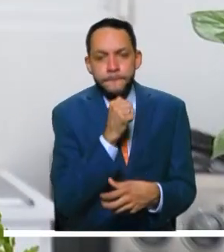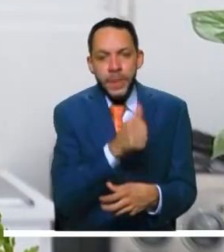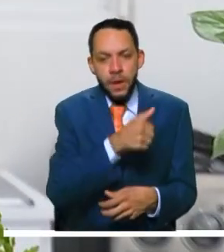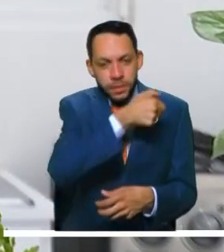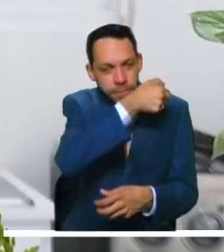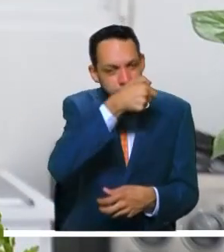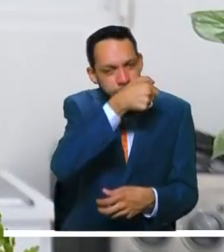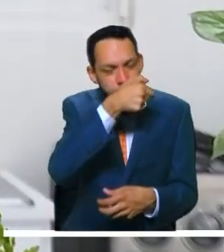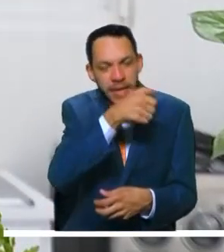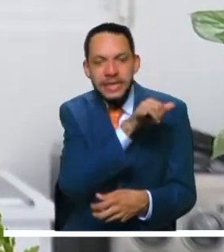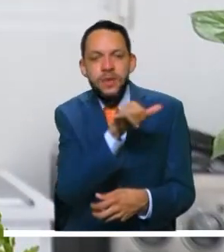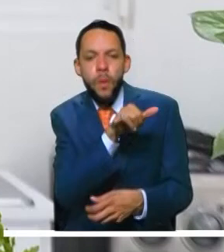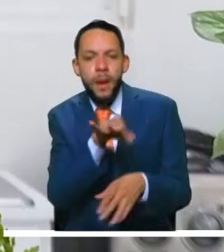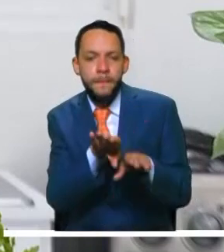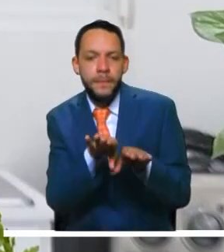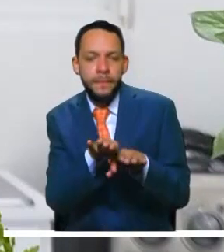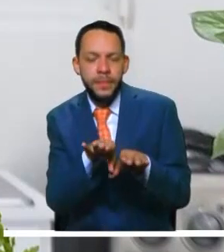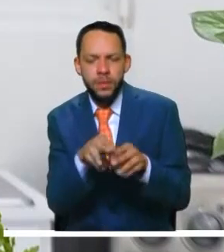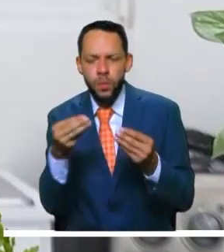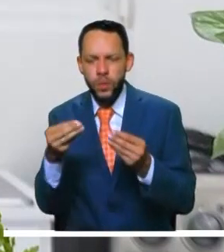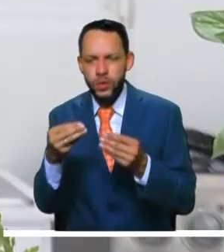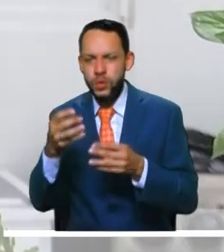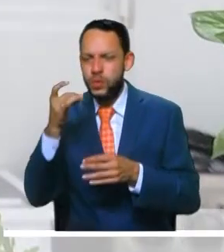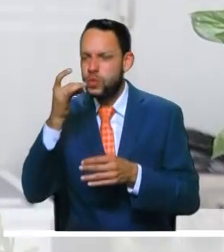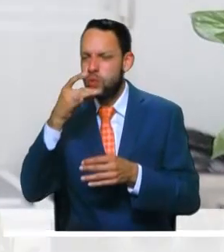Y son todos los endulzantes.